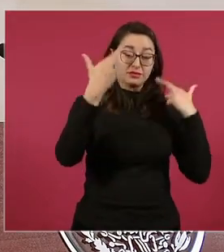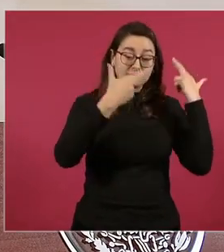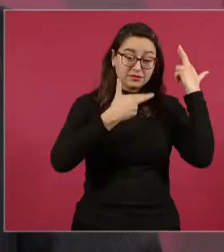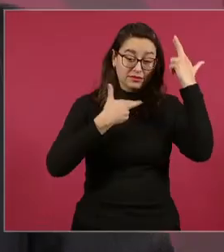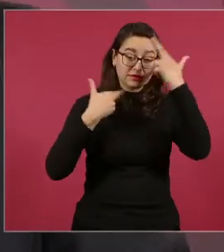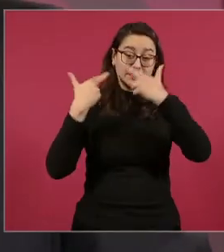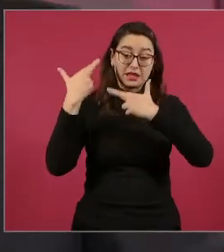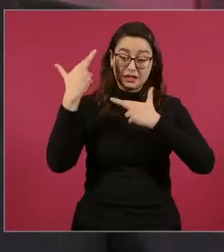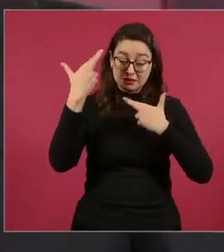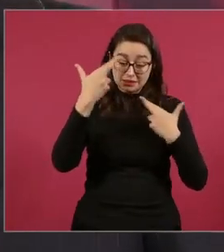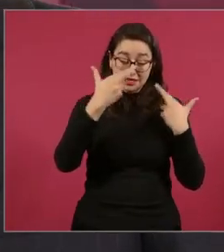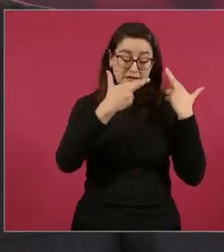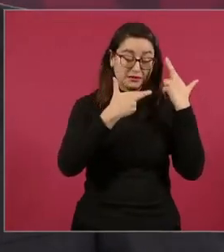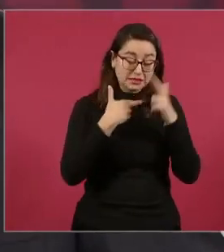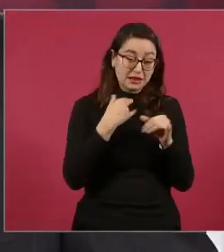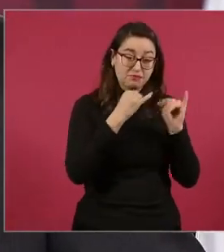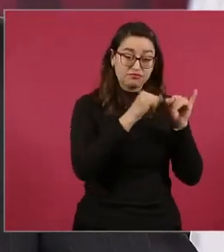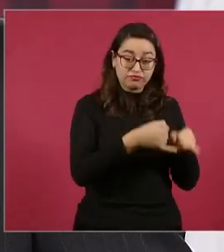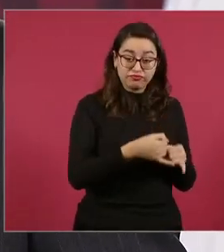porque